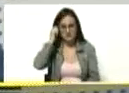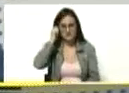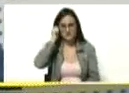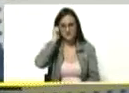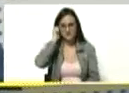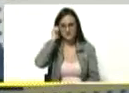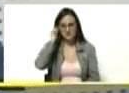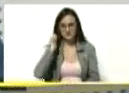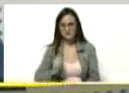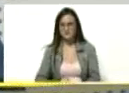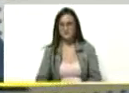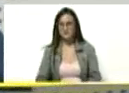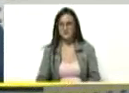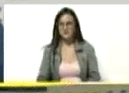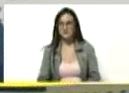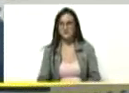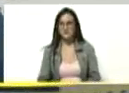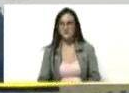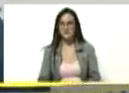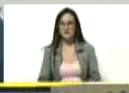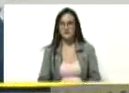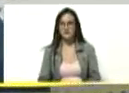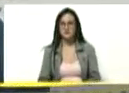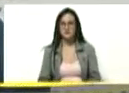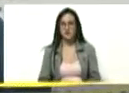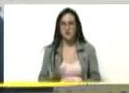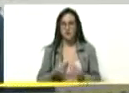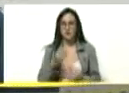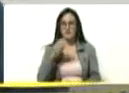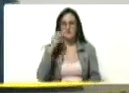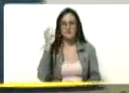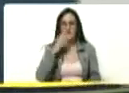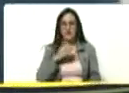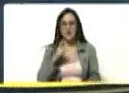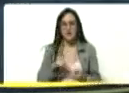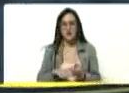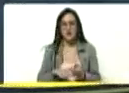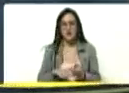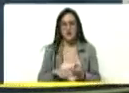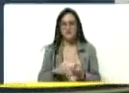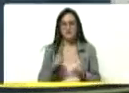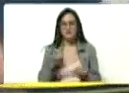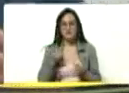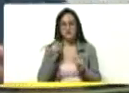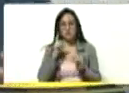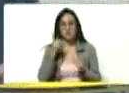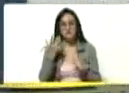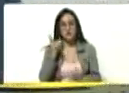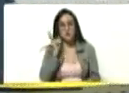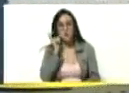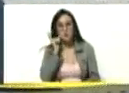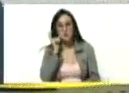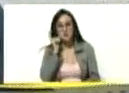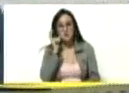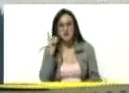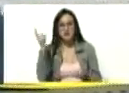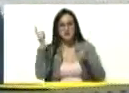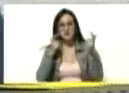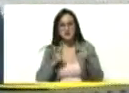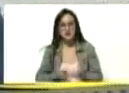Y ahí con Fidel y Fidel, la gran sorpresa de escuchar a Chávez.